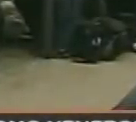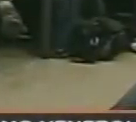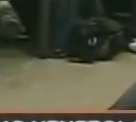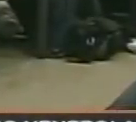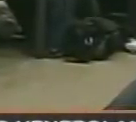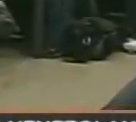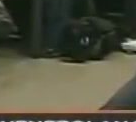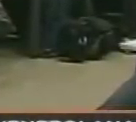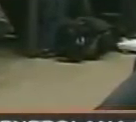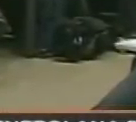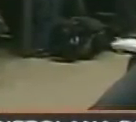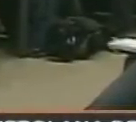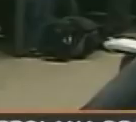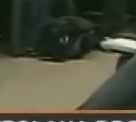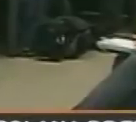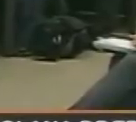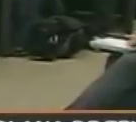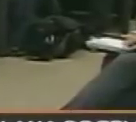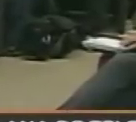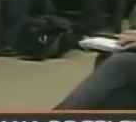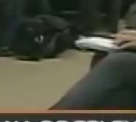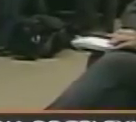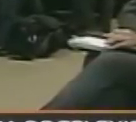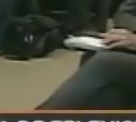en los Sukhoi, pero no.